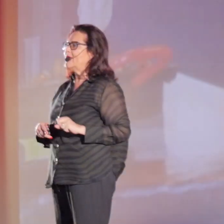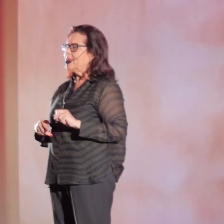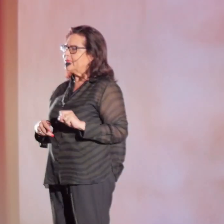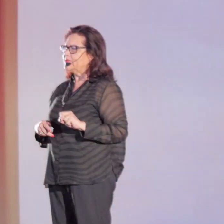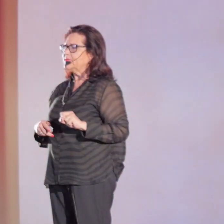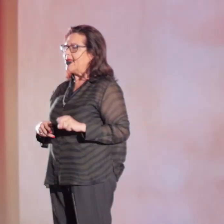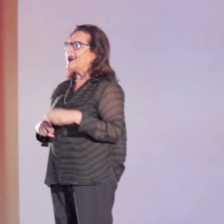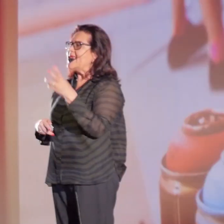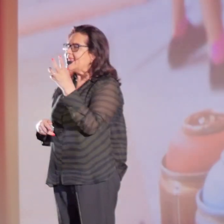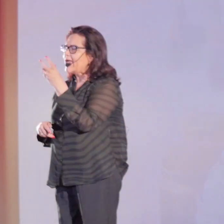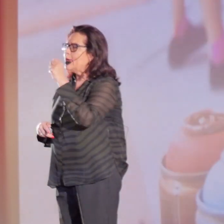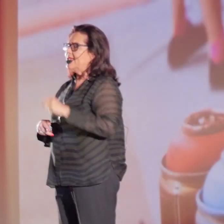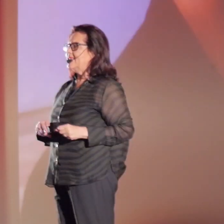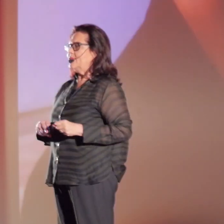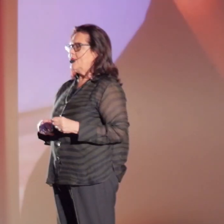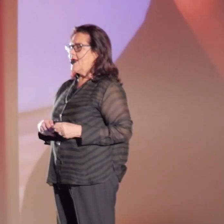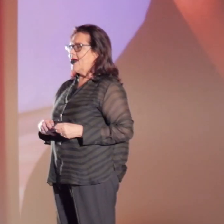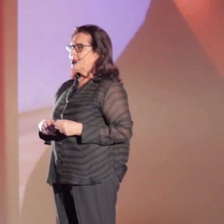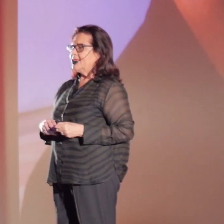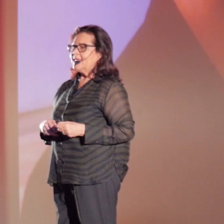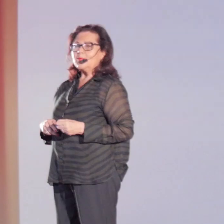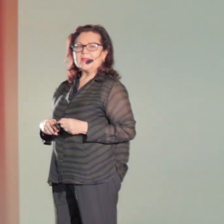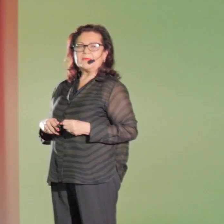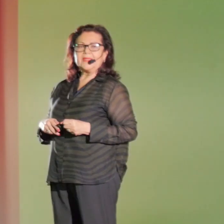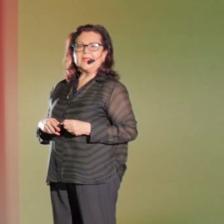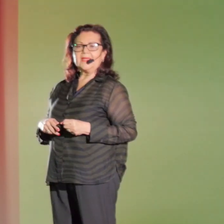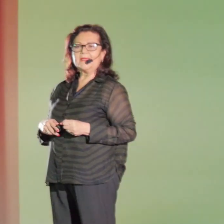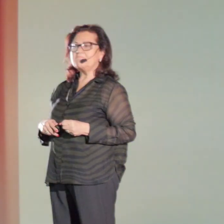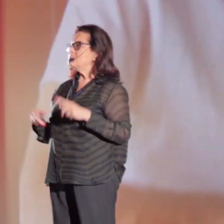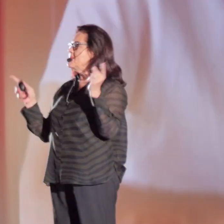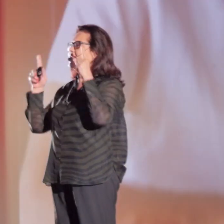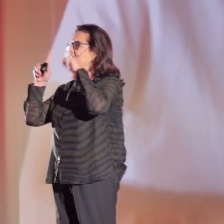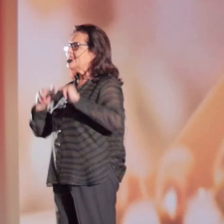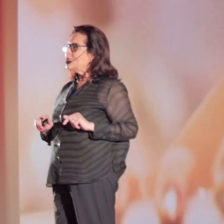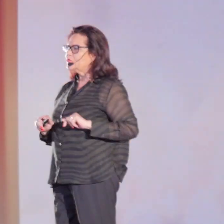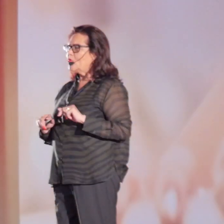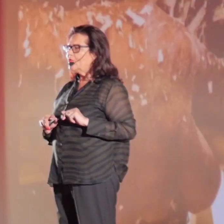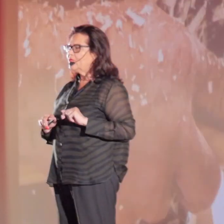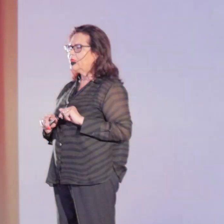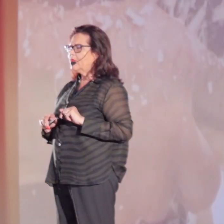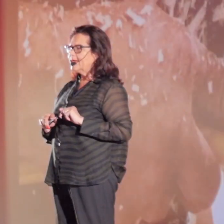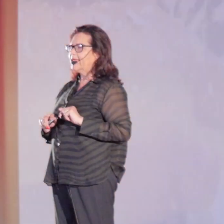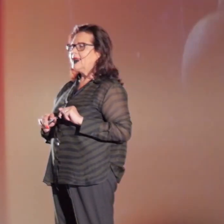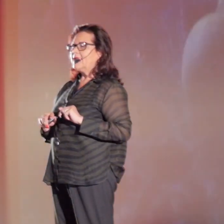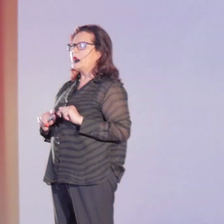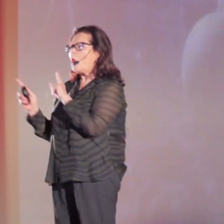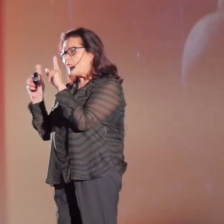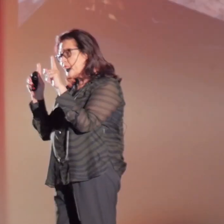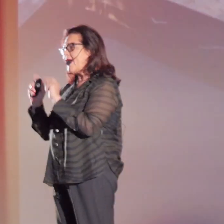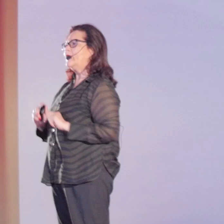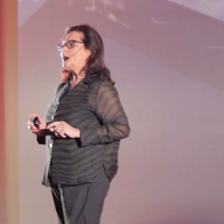nosotros lo más maravillosa que han aprendido han aprendido que pueden mirarse a los ojos verdad